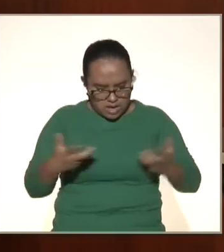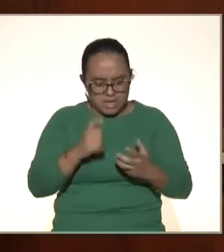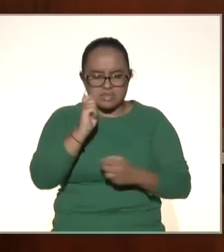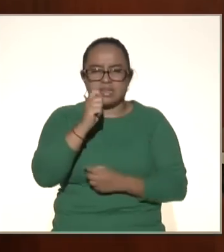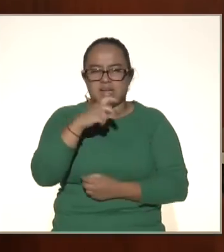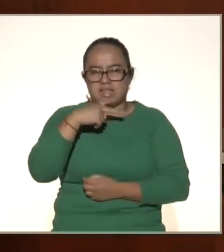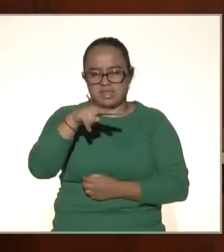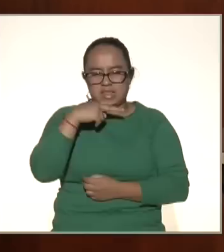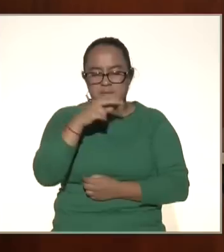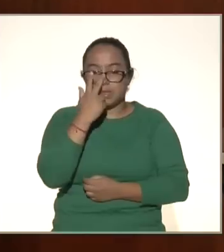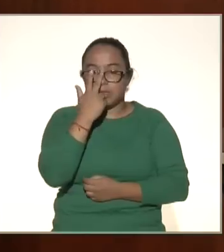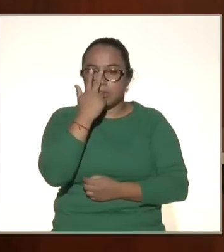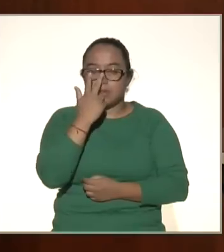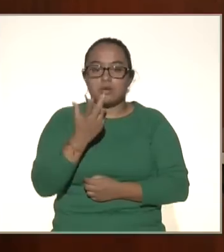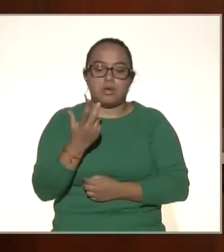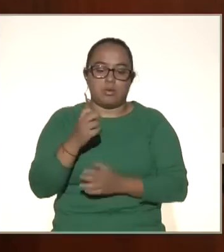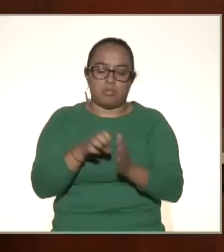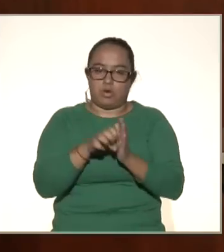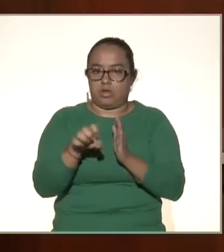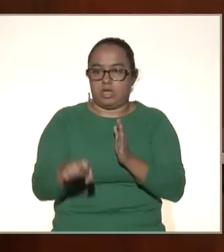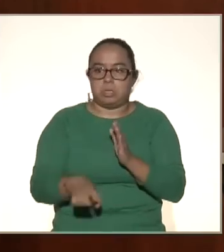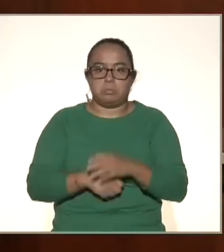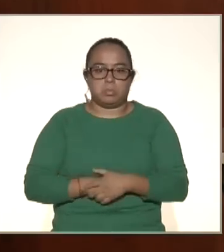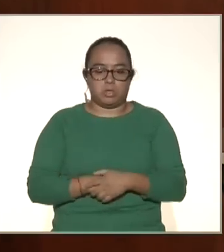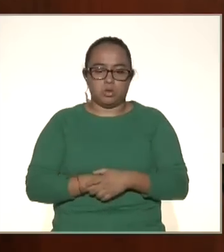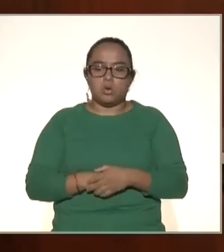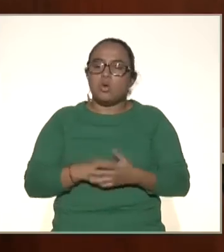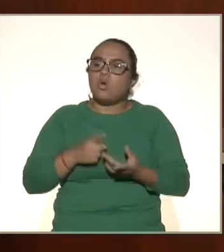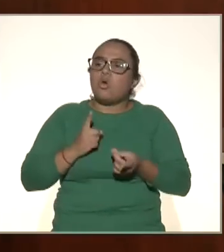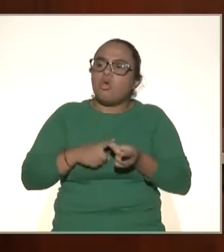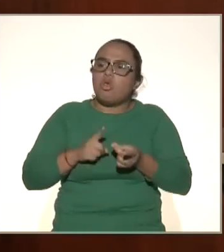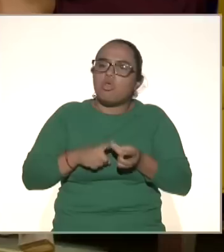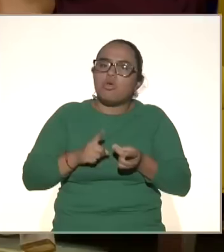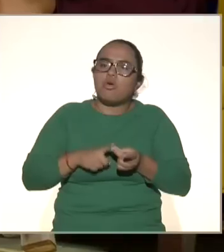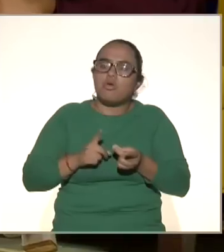Navidad. Sobre todo los que, en primera, ¿dónde va